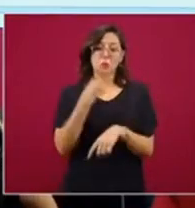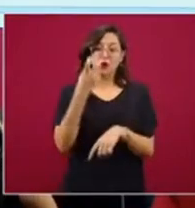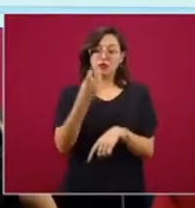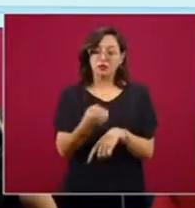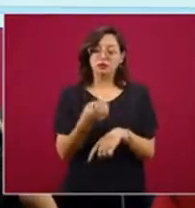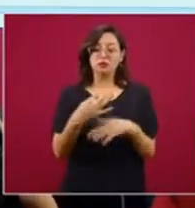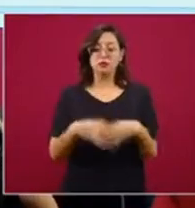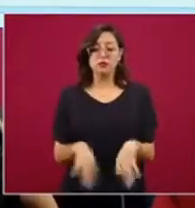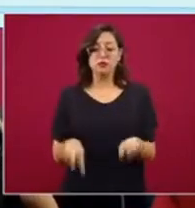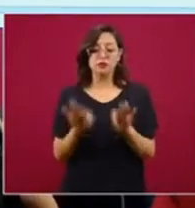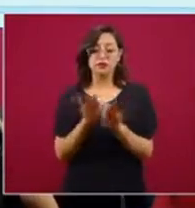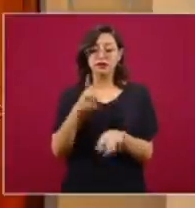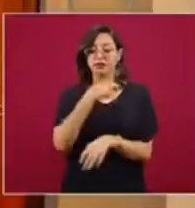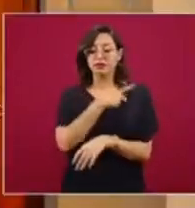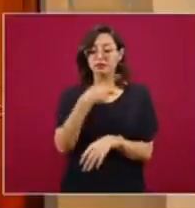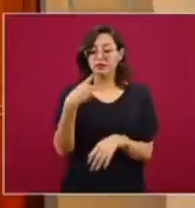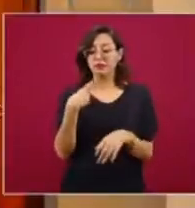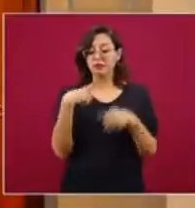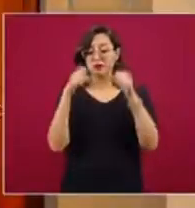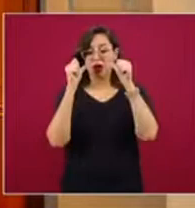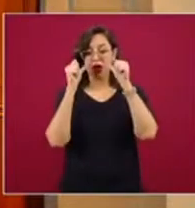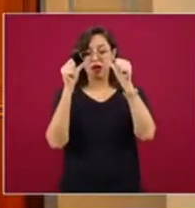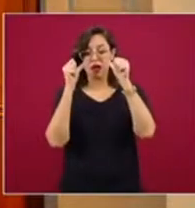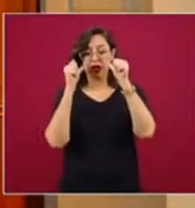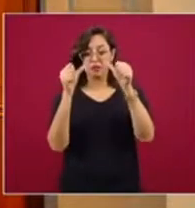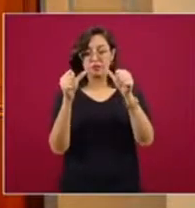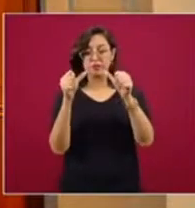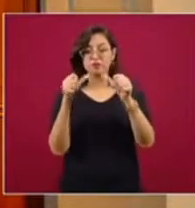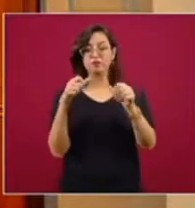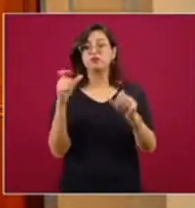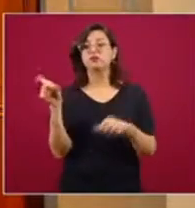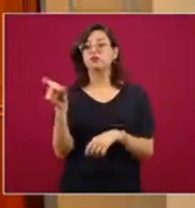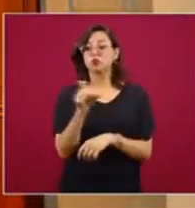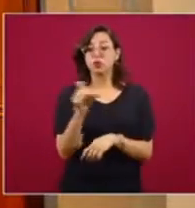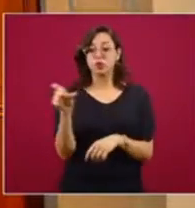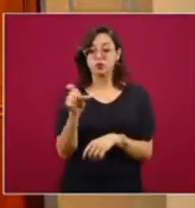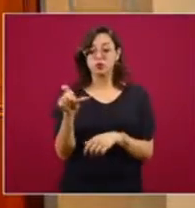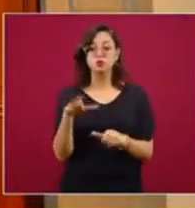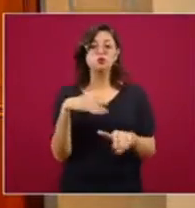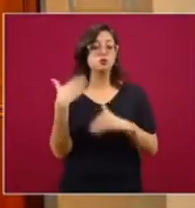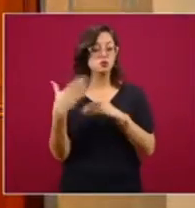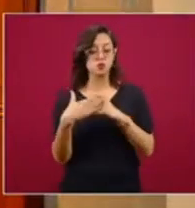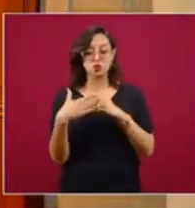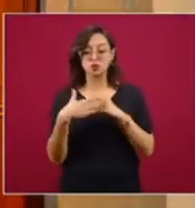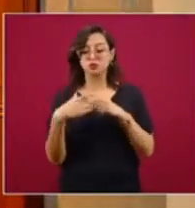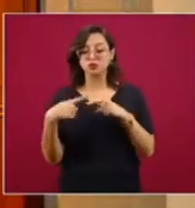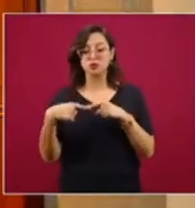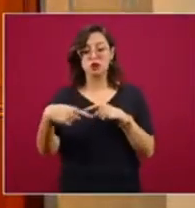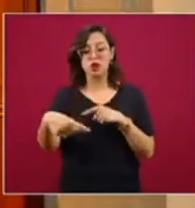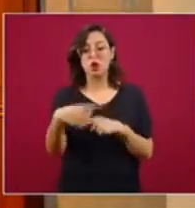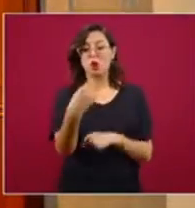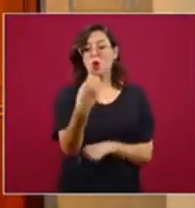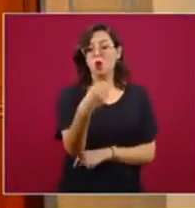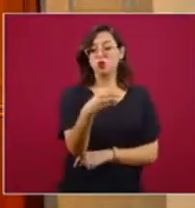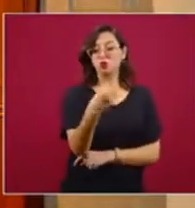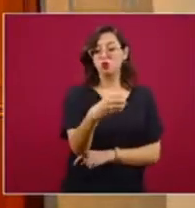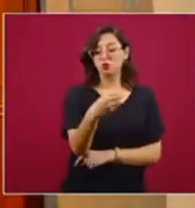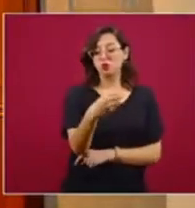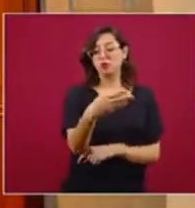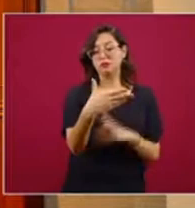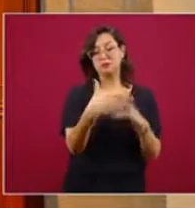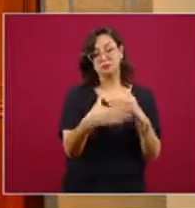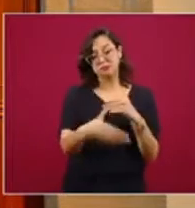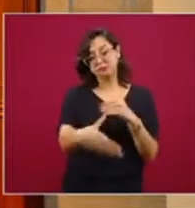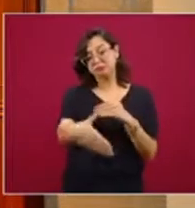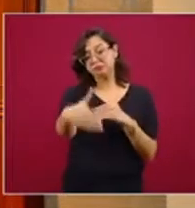estar preparados es que podría repuntar en el otoño y el invierno, esto es, del mes de octubre en